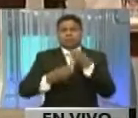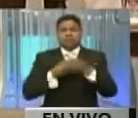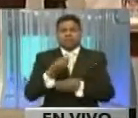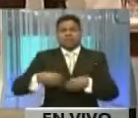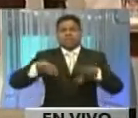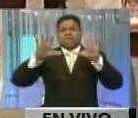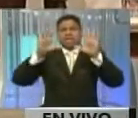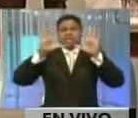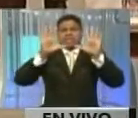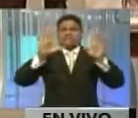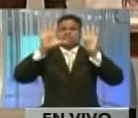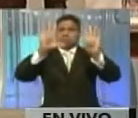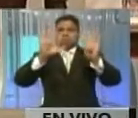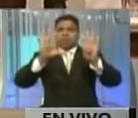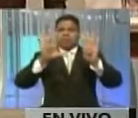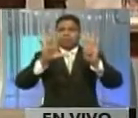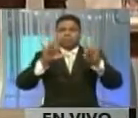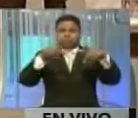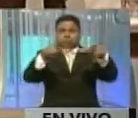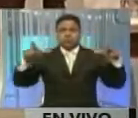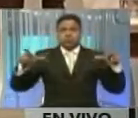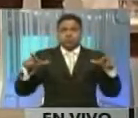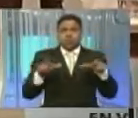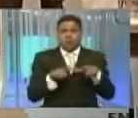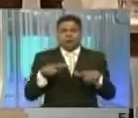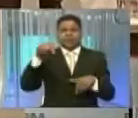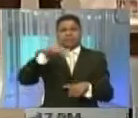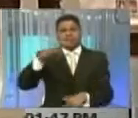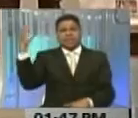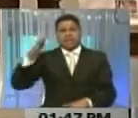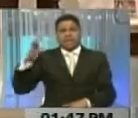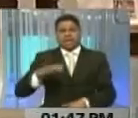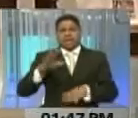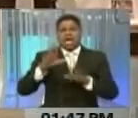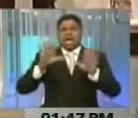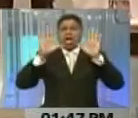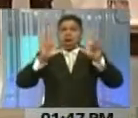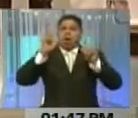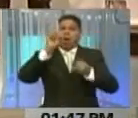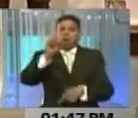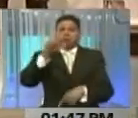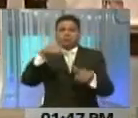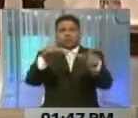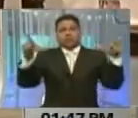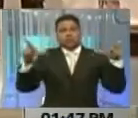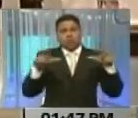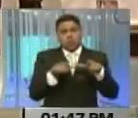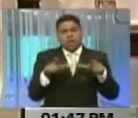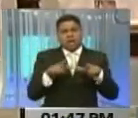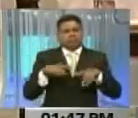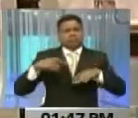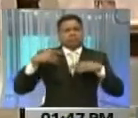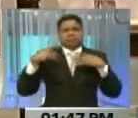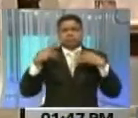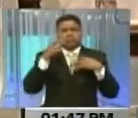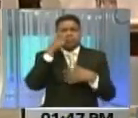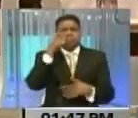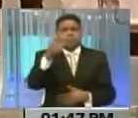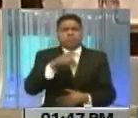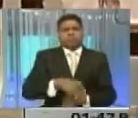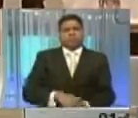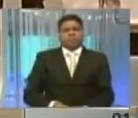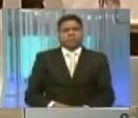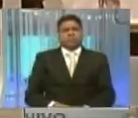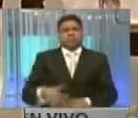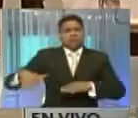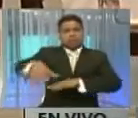teatros de la ciudad de Caracas, en 11 espacios públicos, contando como siempre con Ciudad Teatro. Se engalana la